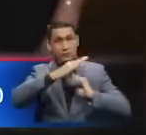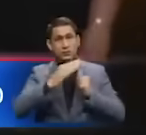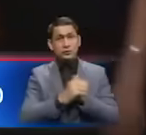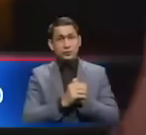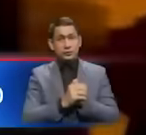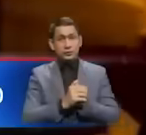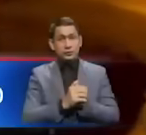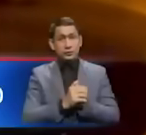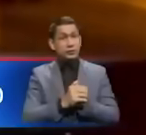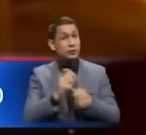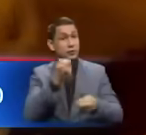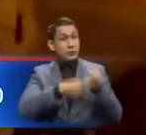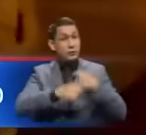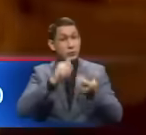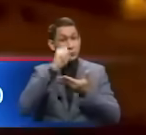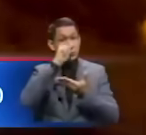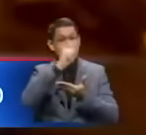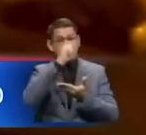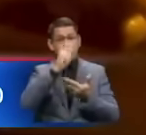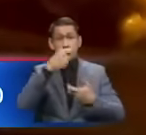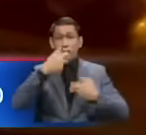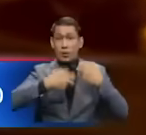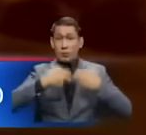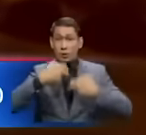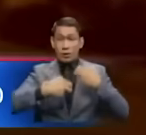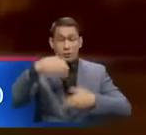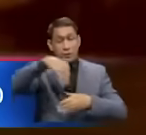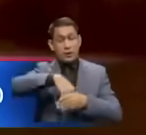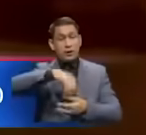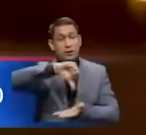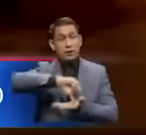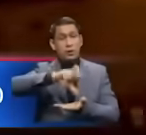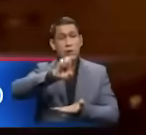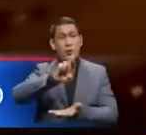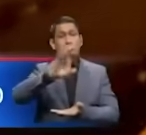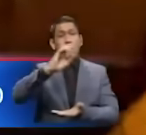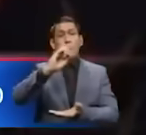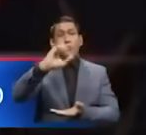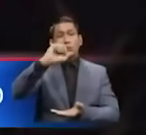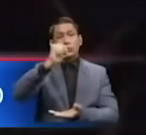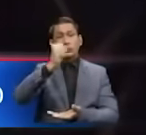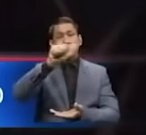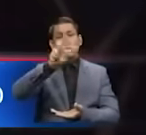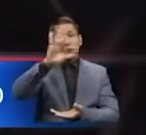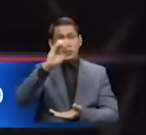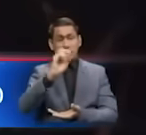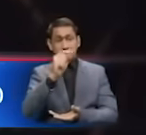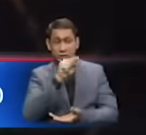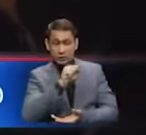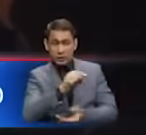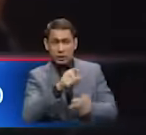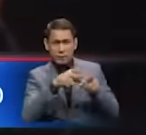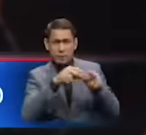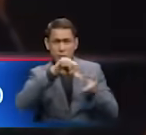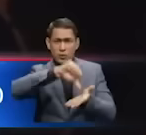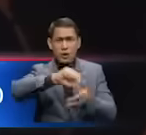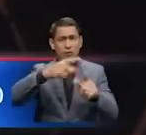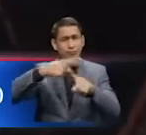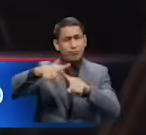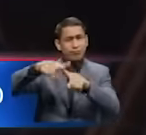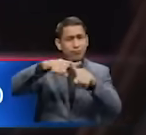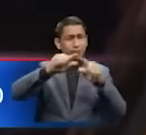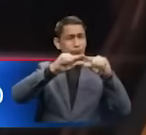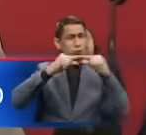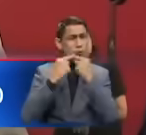se ha convertido en un problema cotidiano para los rosarinos. La lucha entre bandas por el control del tráfico de drogas en la ciudad ha llevado la violencia